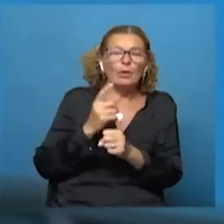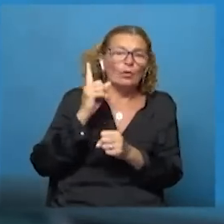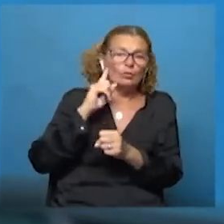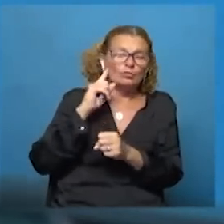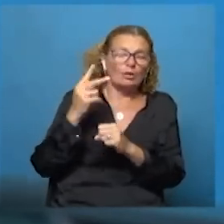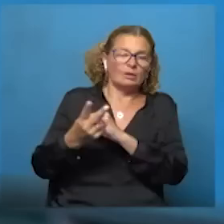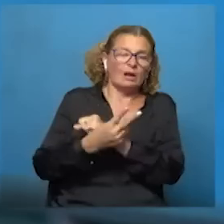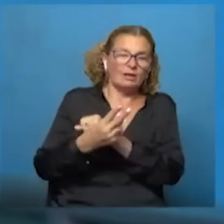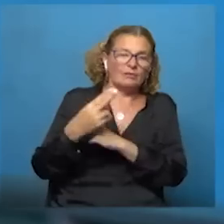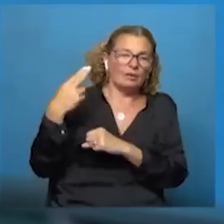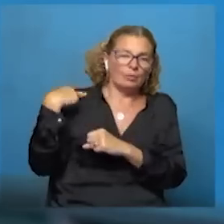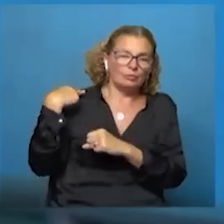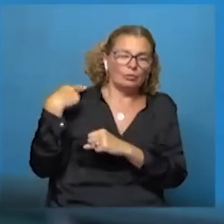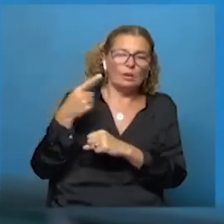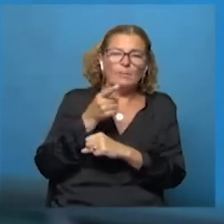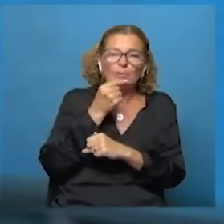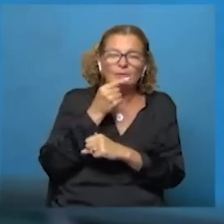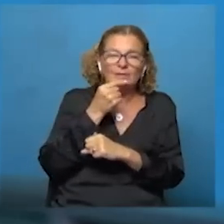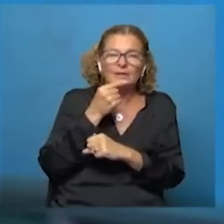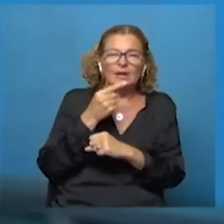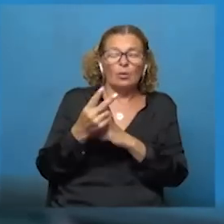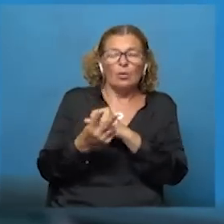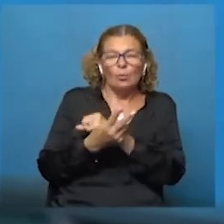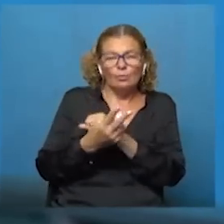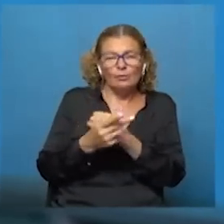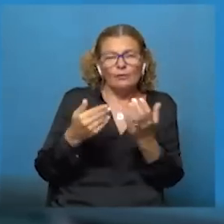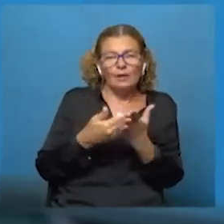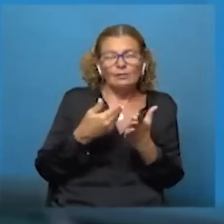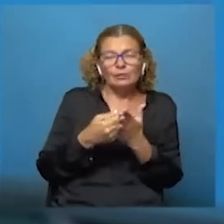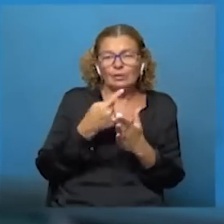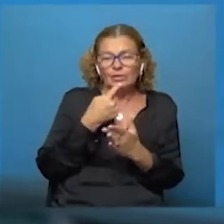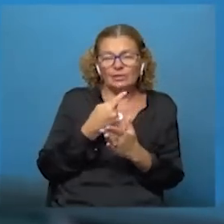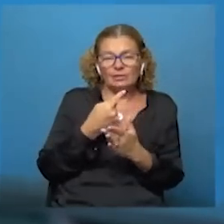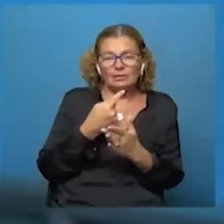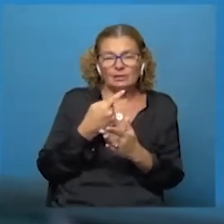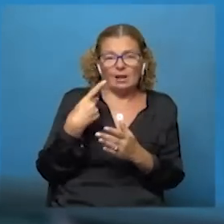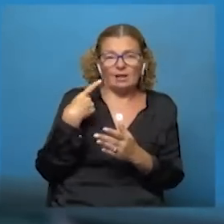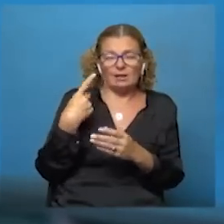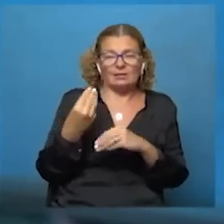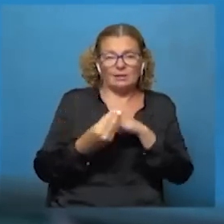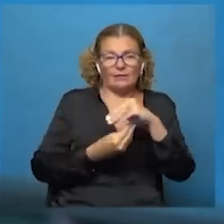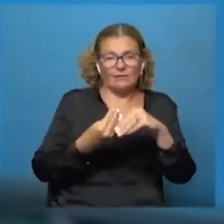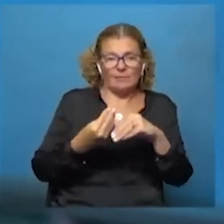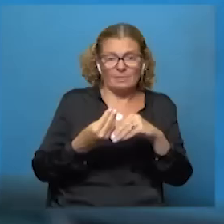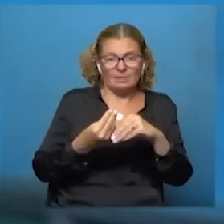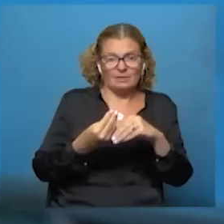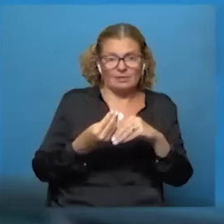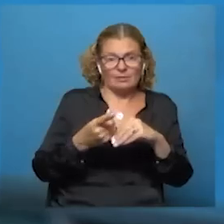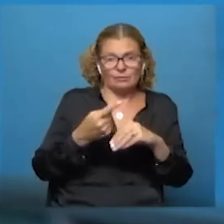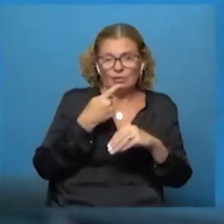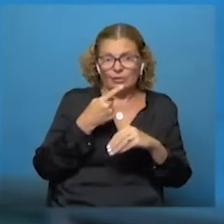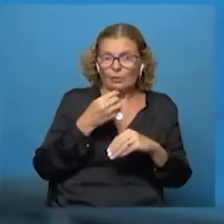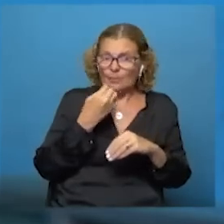que era jefe de la custodia presidencial que era un simple Custodio faltó decir que era gerente de familia que yo creo que hubiese sido lo más saludable